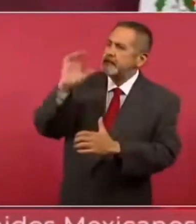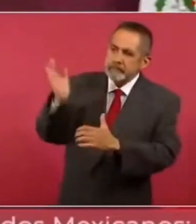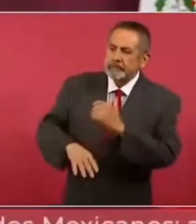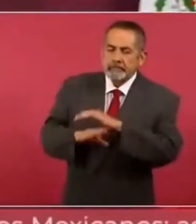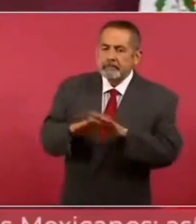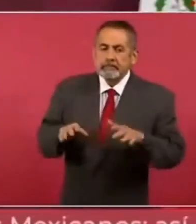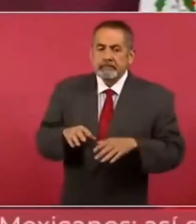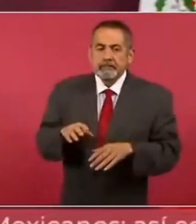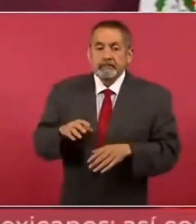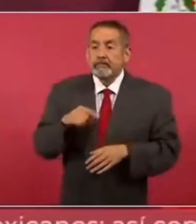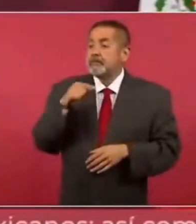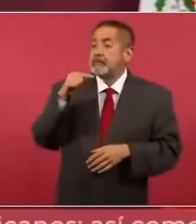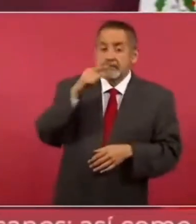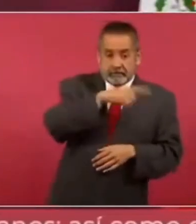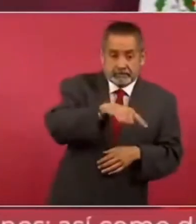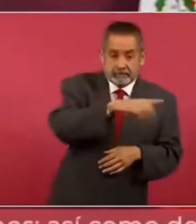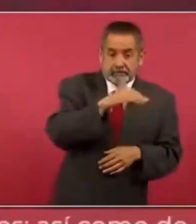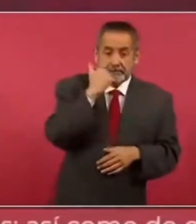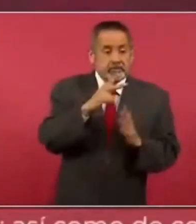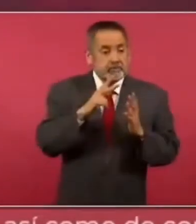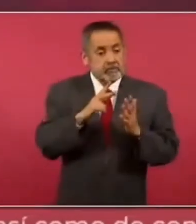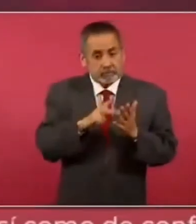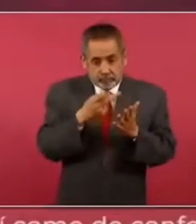porque ya quieren que